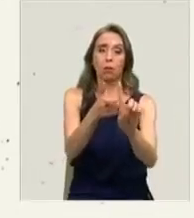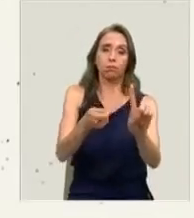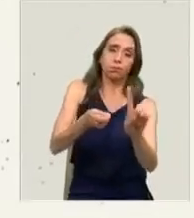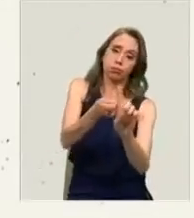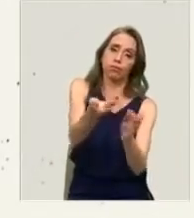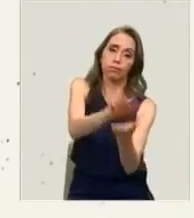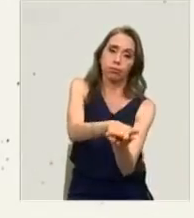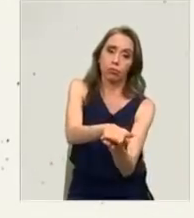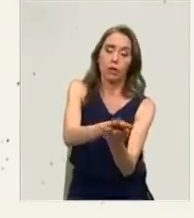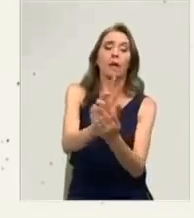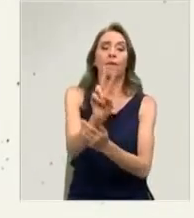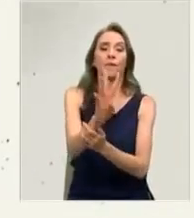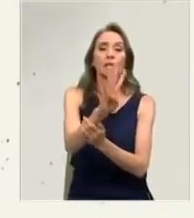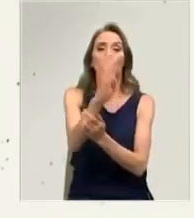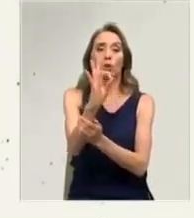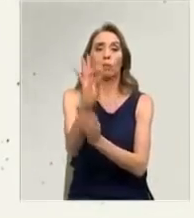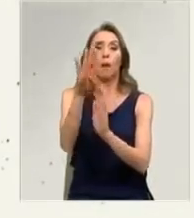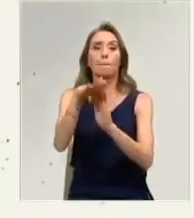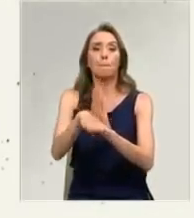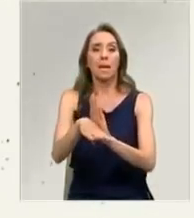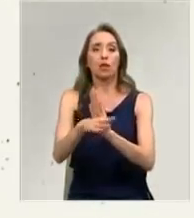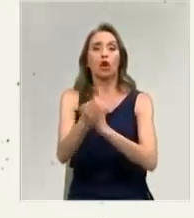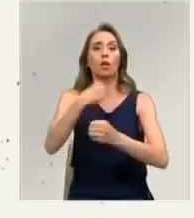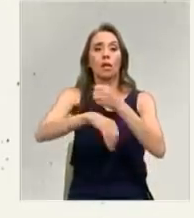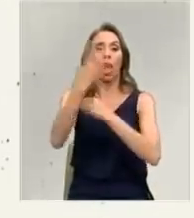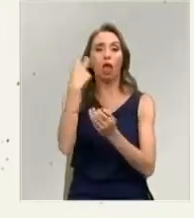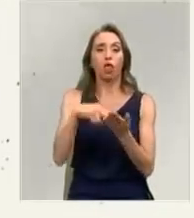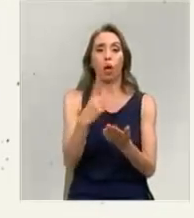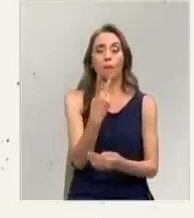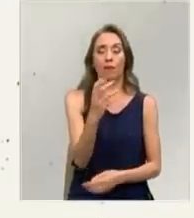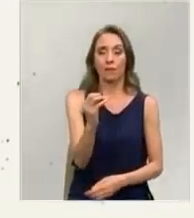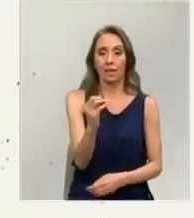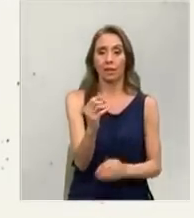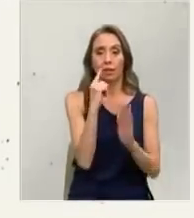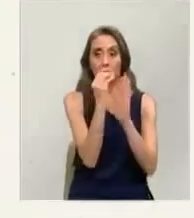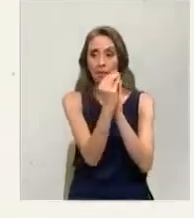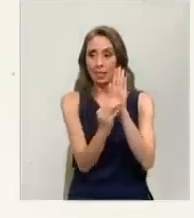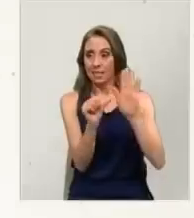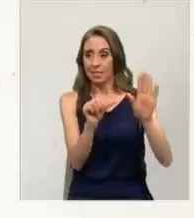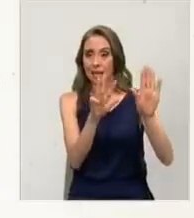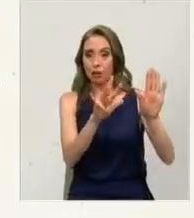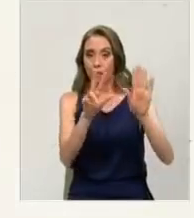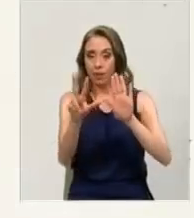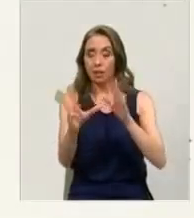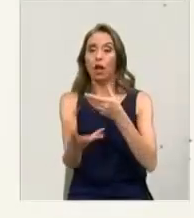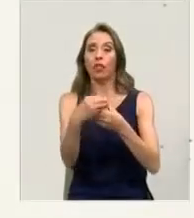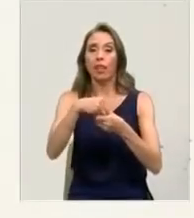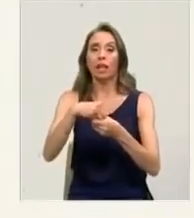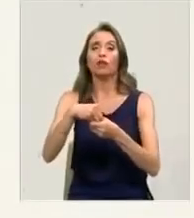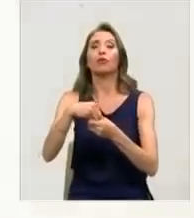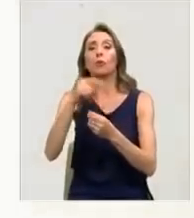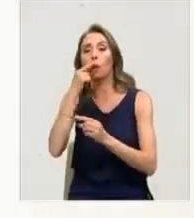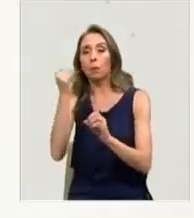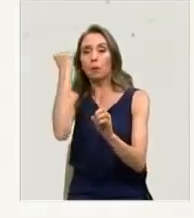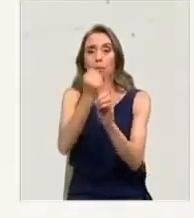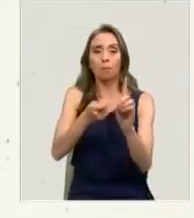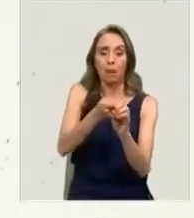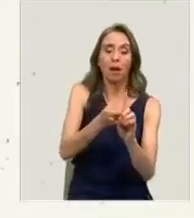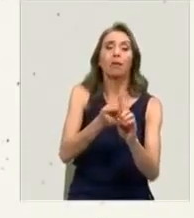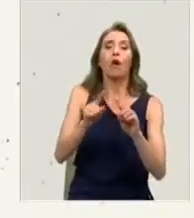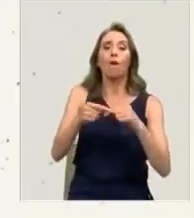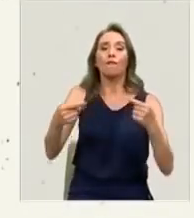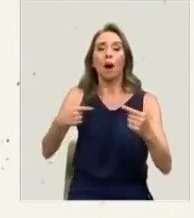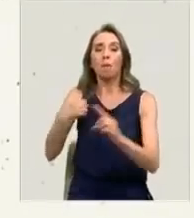homicidios, 24% menos que durante el 2020, aunque en estas cifras se agrupan también los femicidios, parricidios